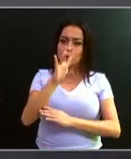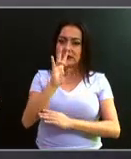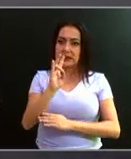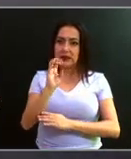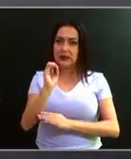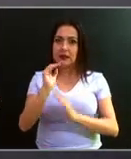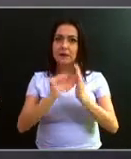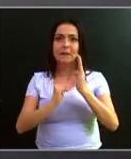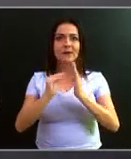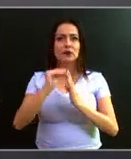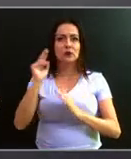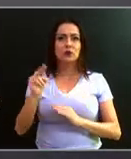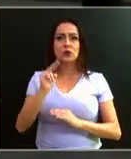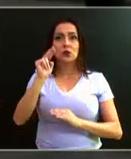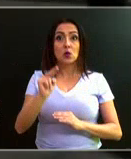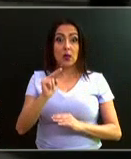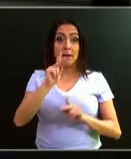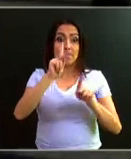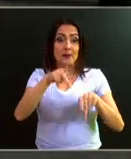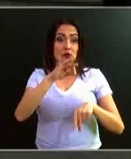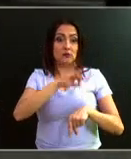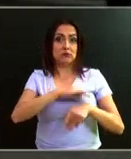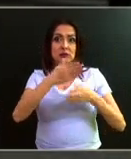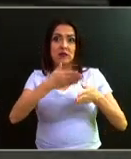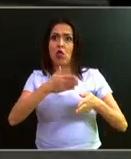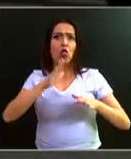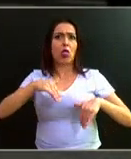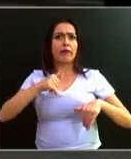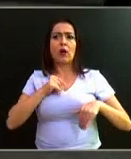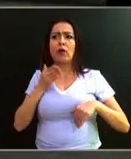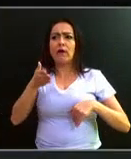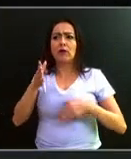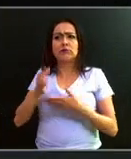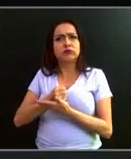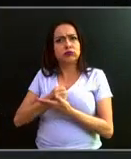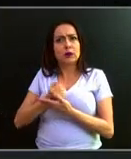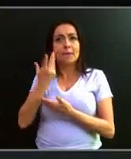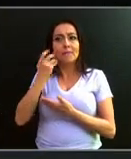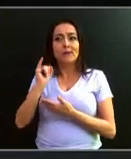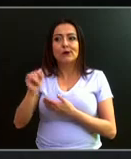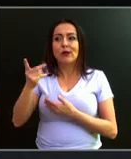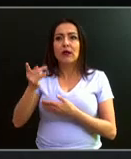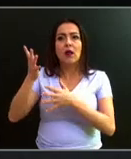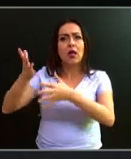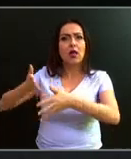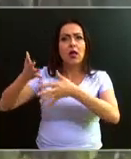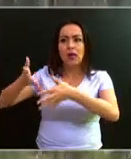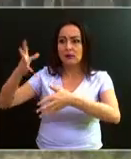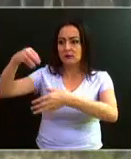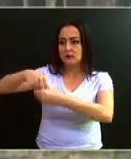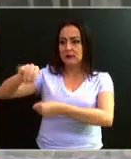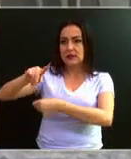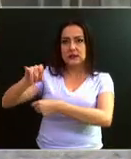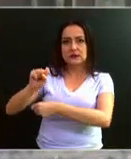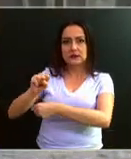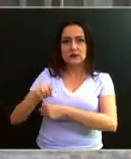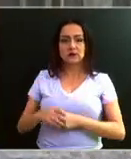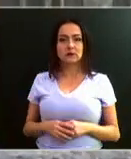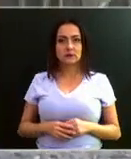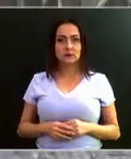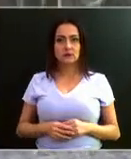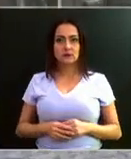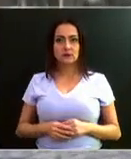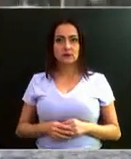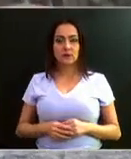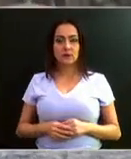4.470 millones de colones que los beneficiarios aún no cobran, y por eso el dinero quedaría a favor del Instituto Nacional de Seguros, el